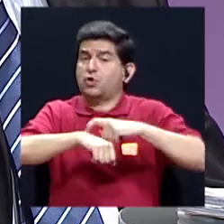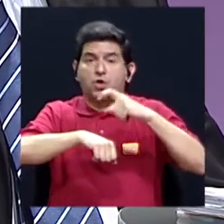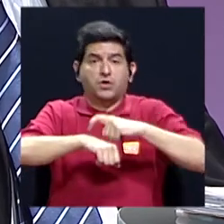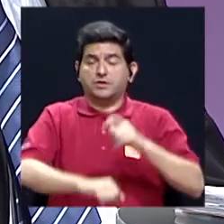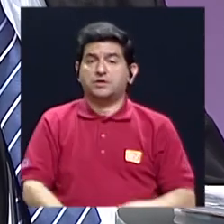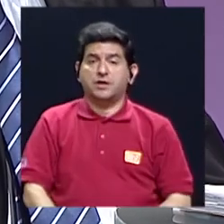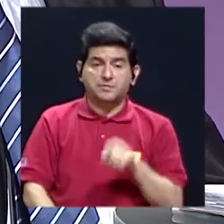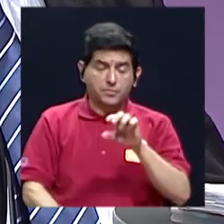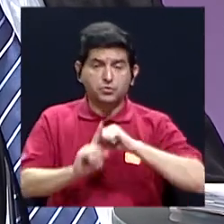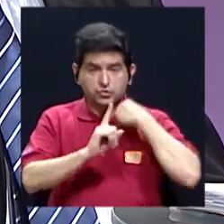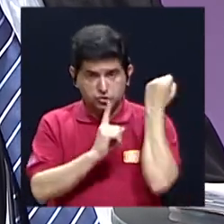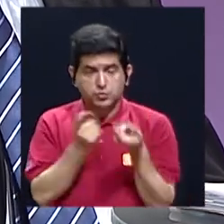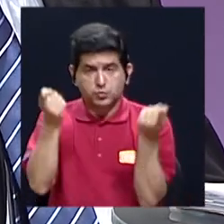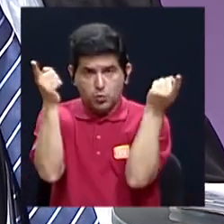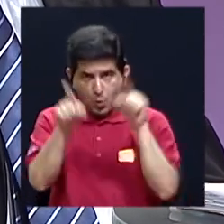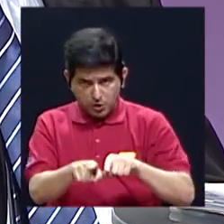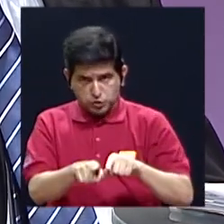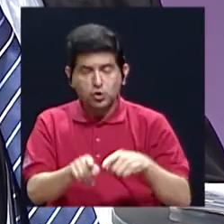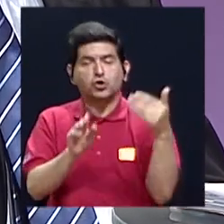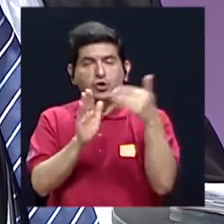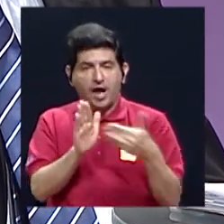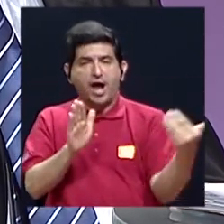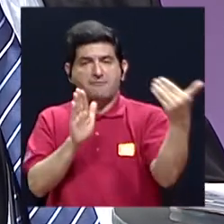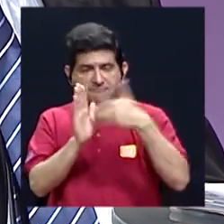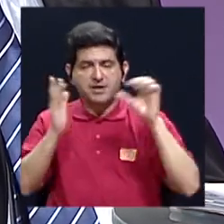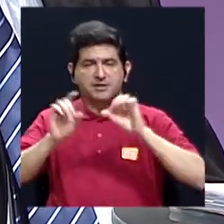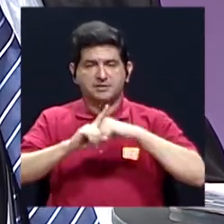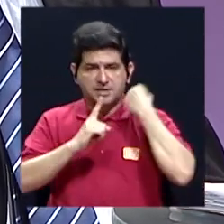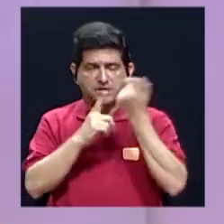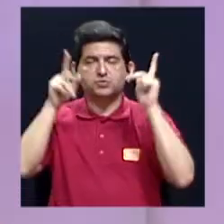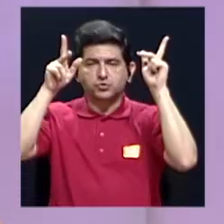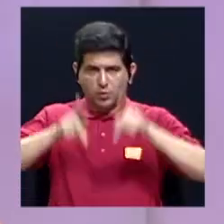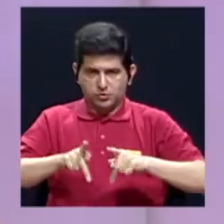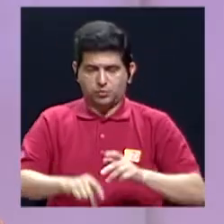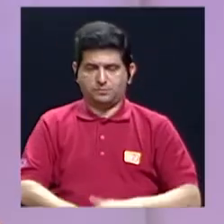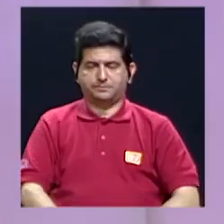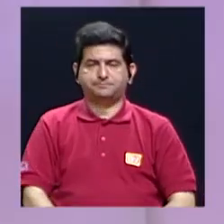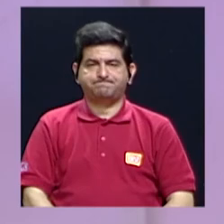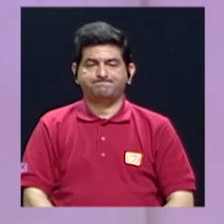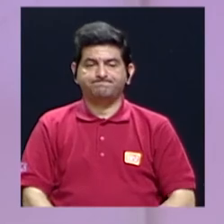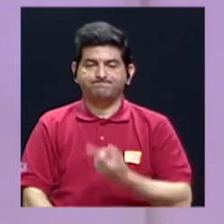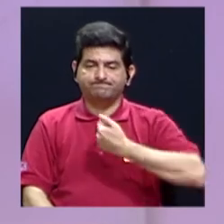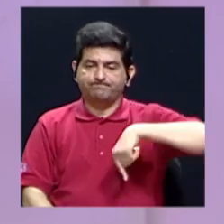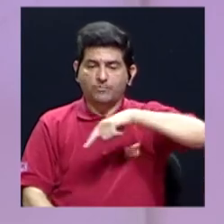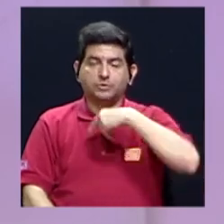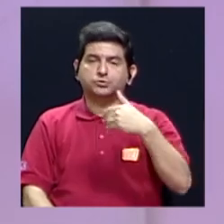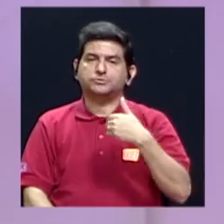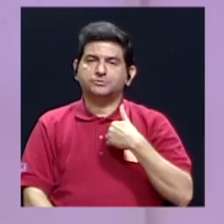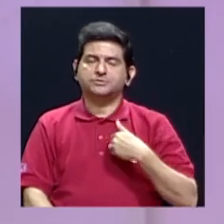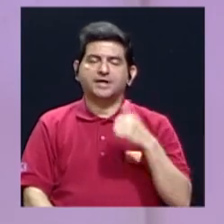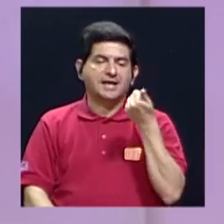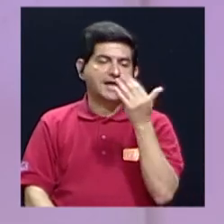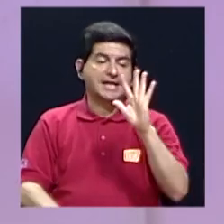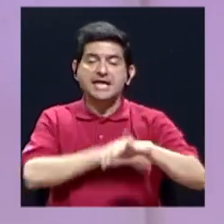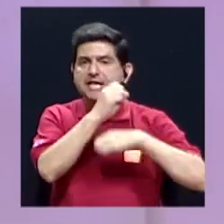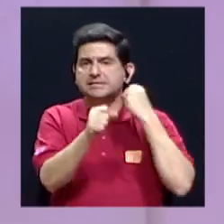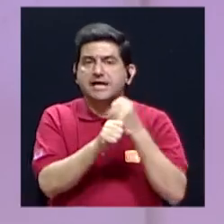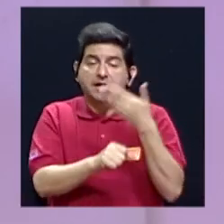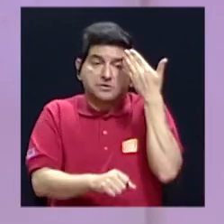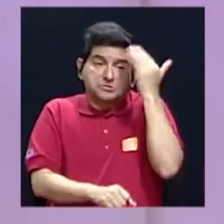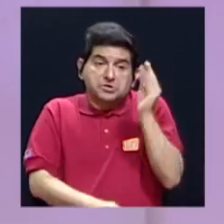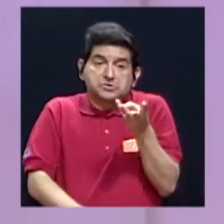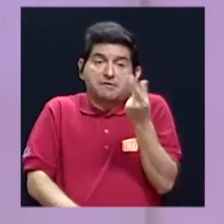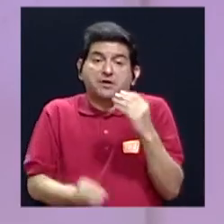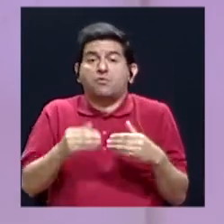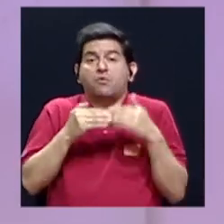que tarde el rapto, se está afectando la situación de estas personas, de forma tal que tenemos 15 años, y quién sabe cuánto